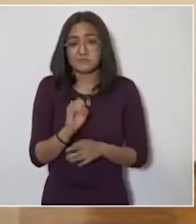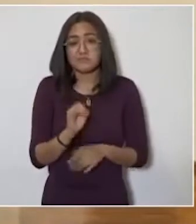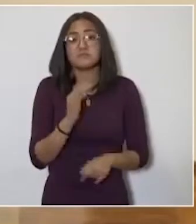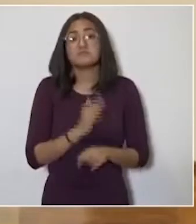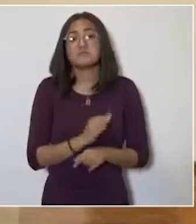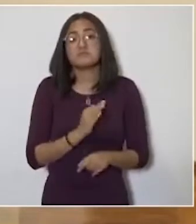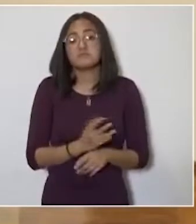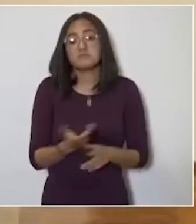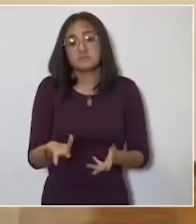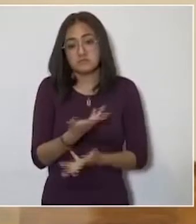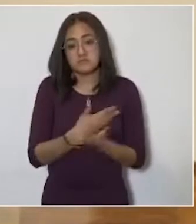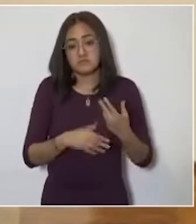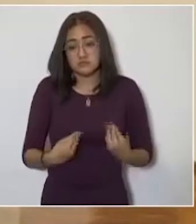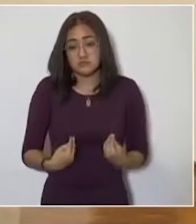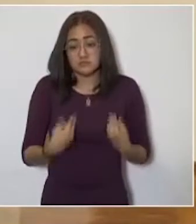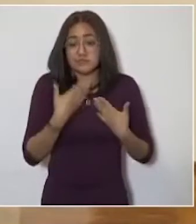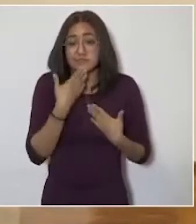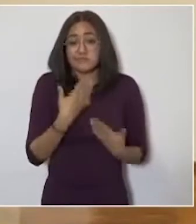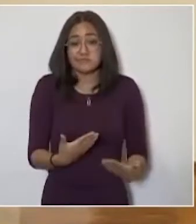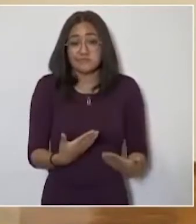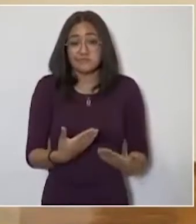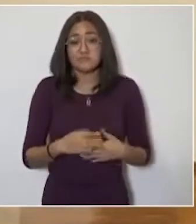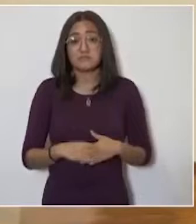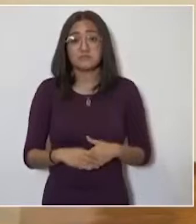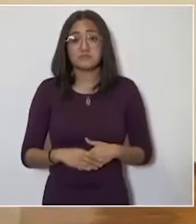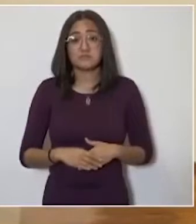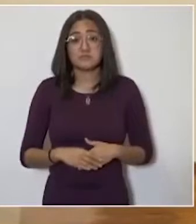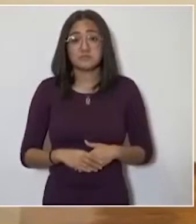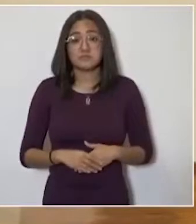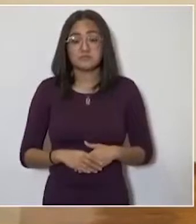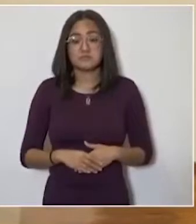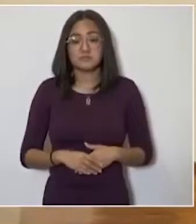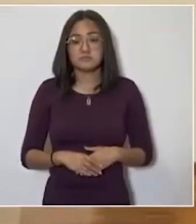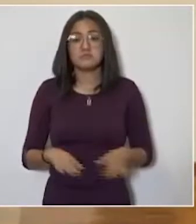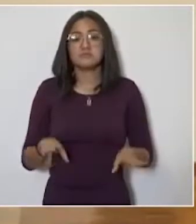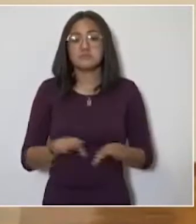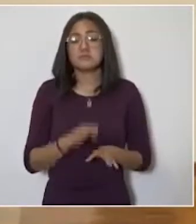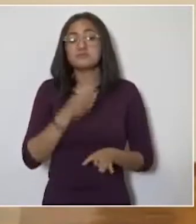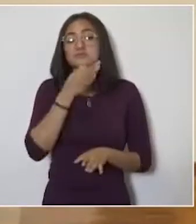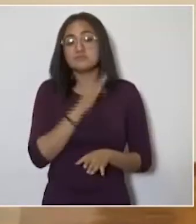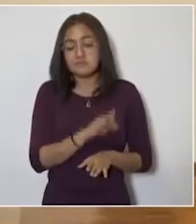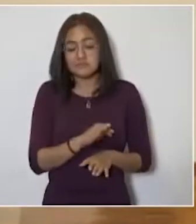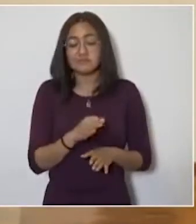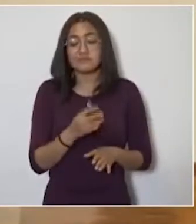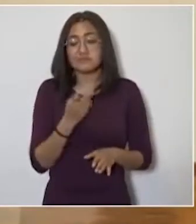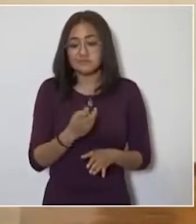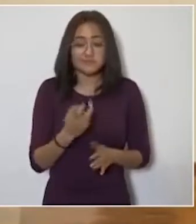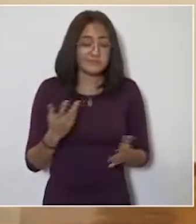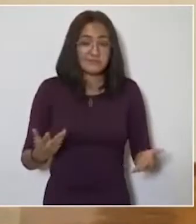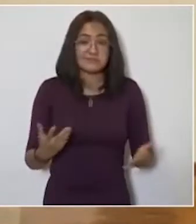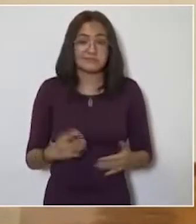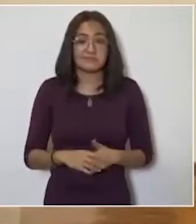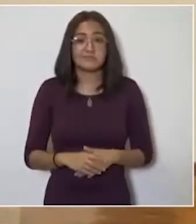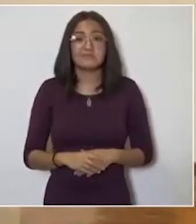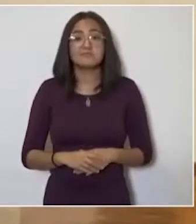esto una convivencia esta ciudadana unas fiestas ciudadanas